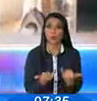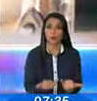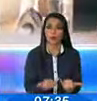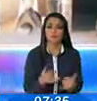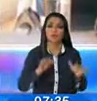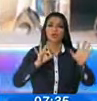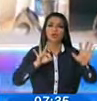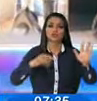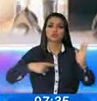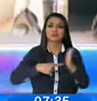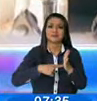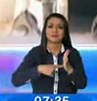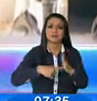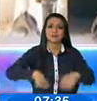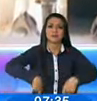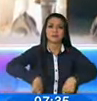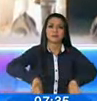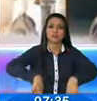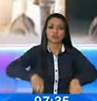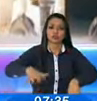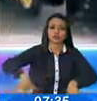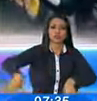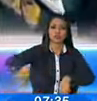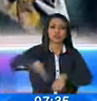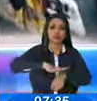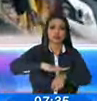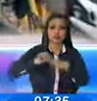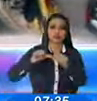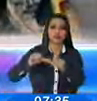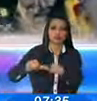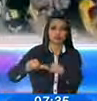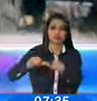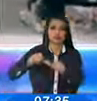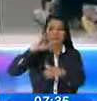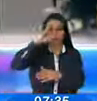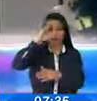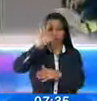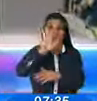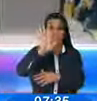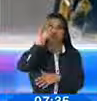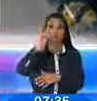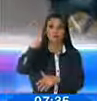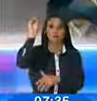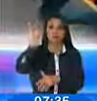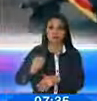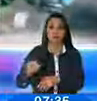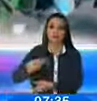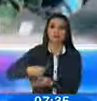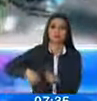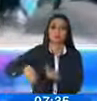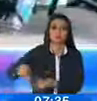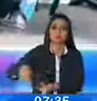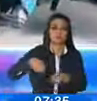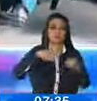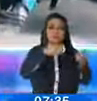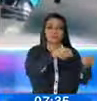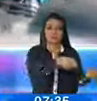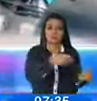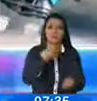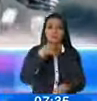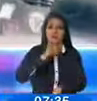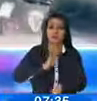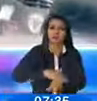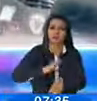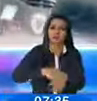de 8.000 motos en los patios de retención vehicular. Solo el 5% de esa cantidad es retirada. Aseguró que esto se debe a